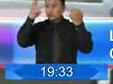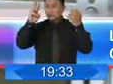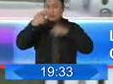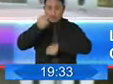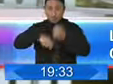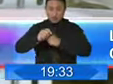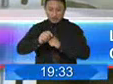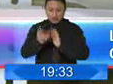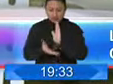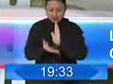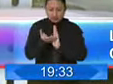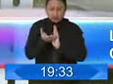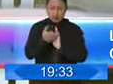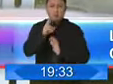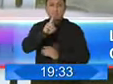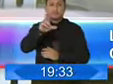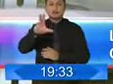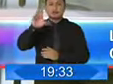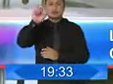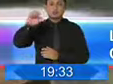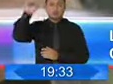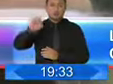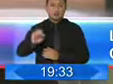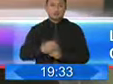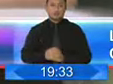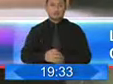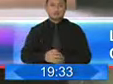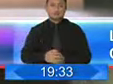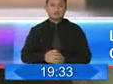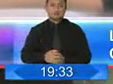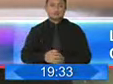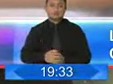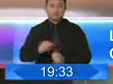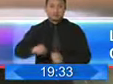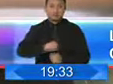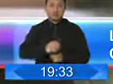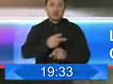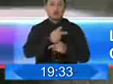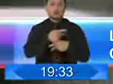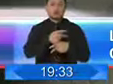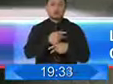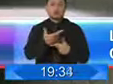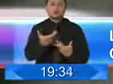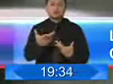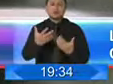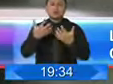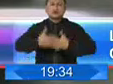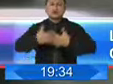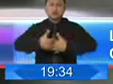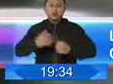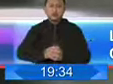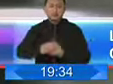aumentado en un 23% en unidades vendidas. Una buena cantidad de estos productos se elaboran en pequeñas